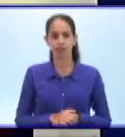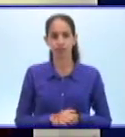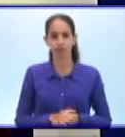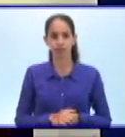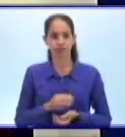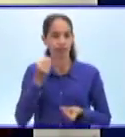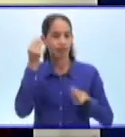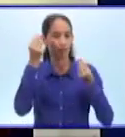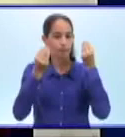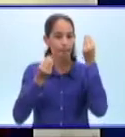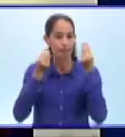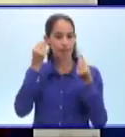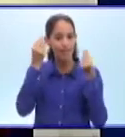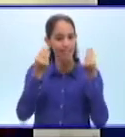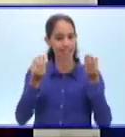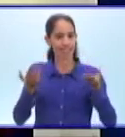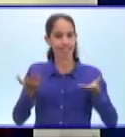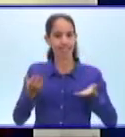¿Piensen?